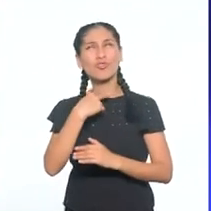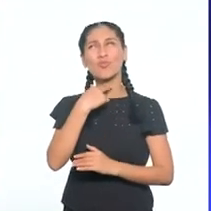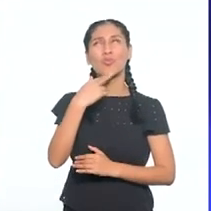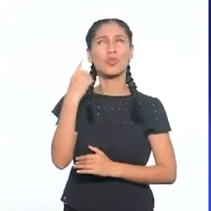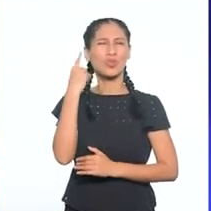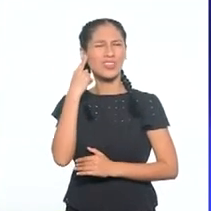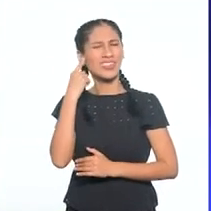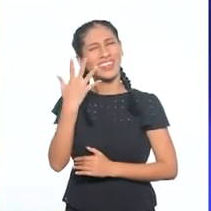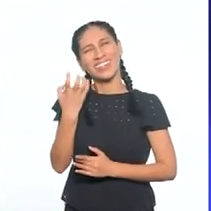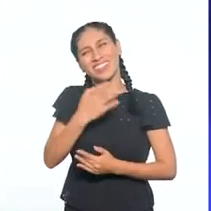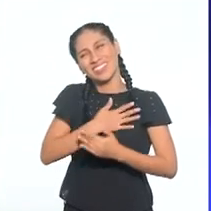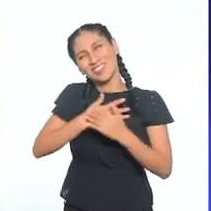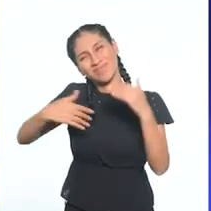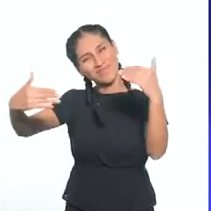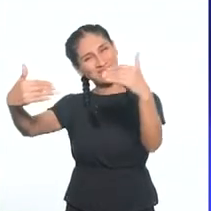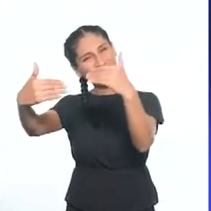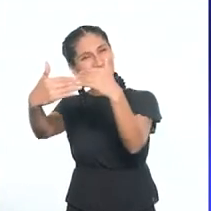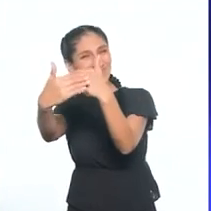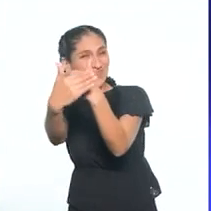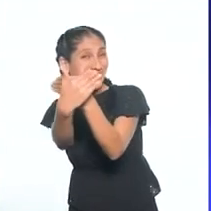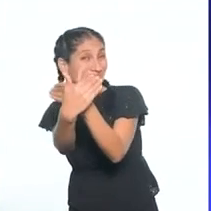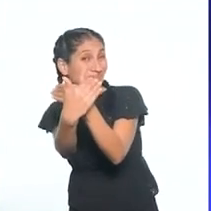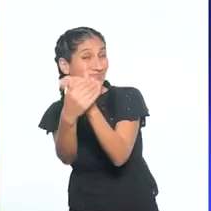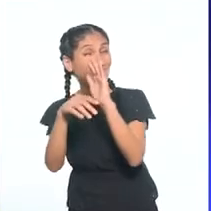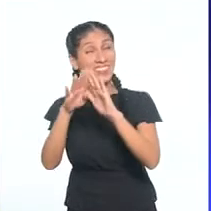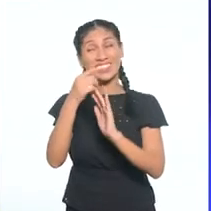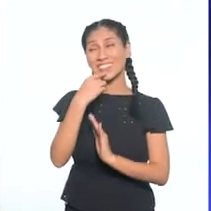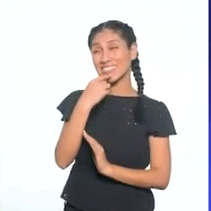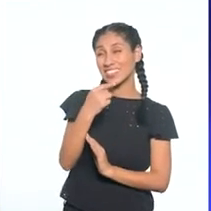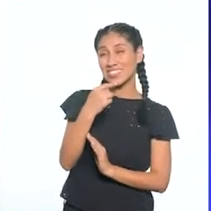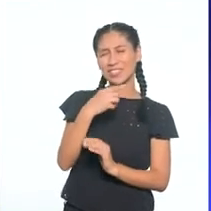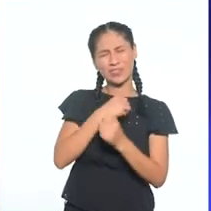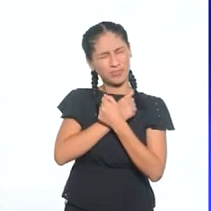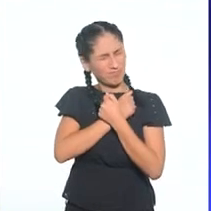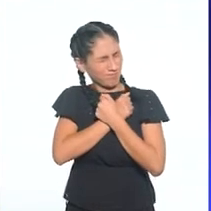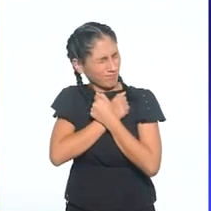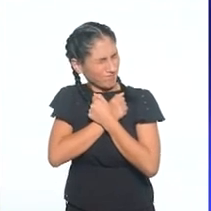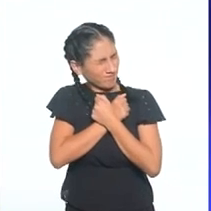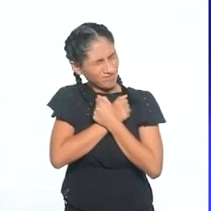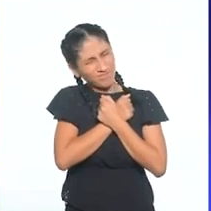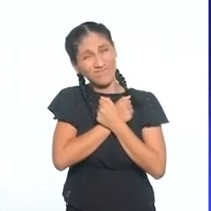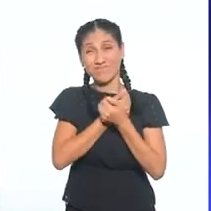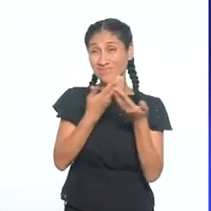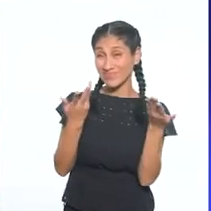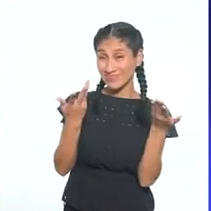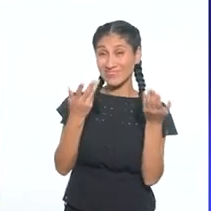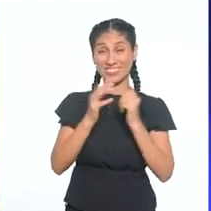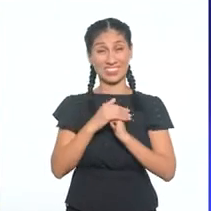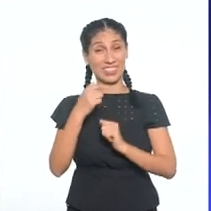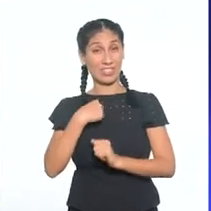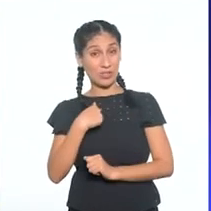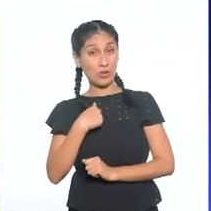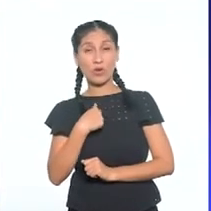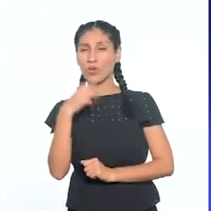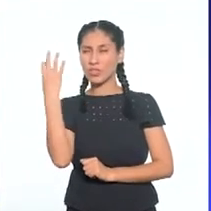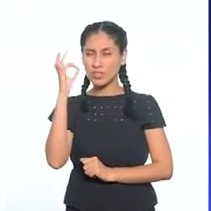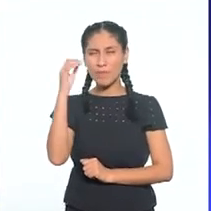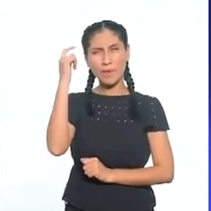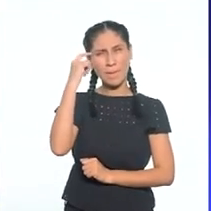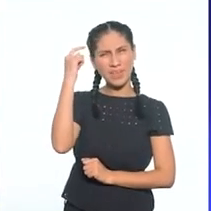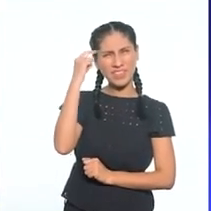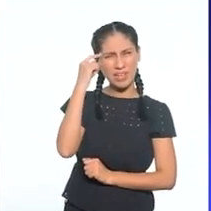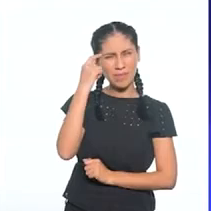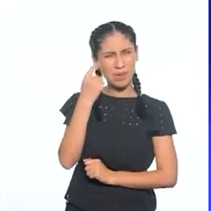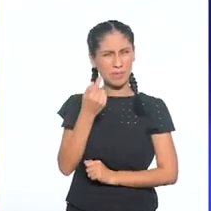necesidad de abrazarla mucho más y decirle lo mucho que la amo y es que yo era de las que